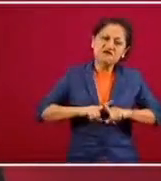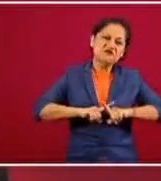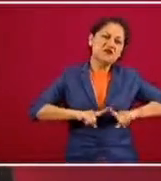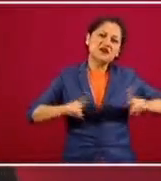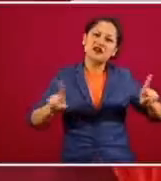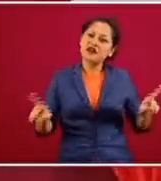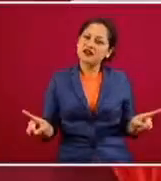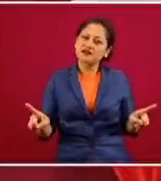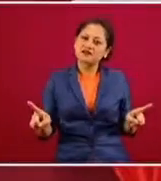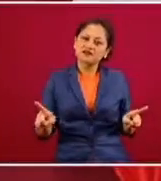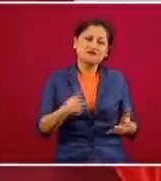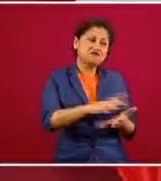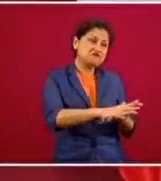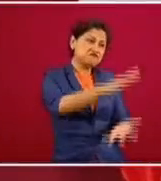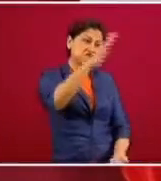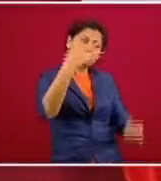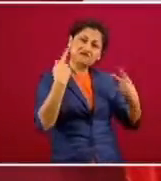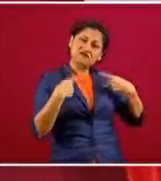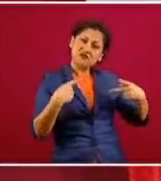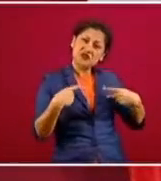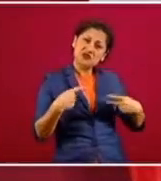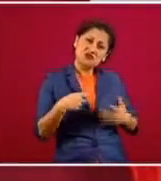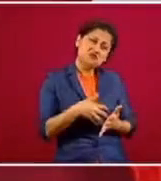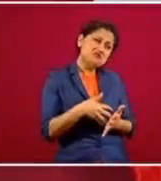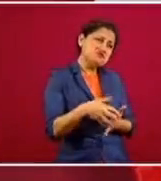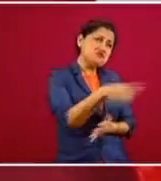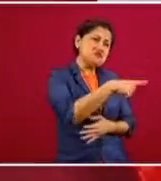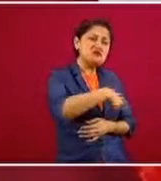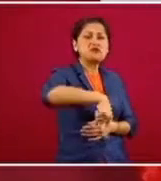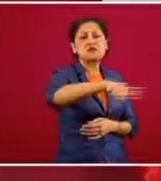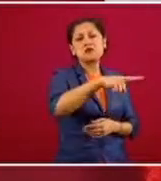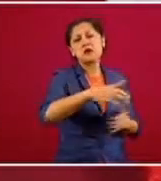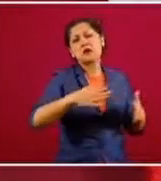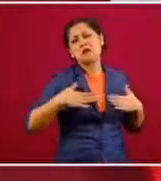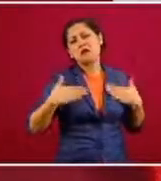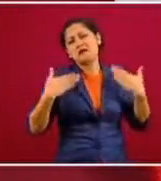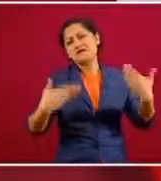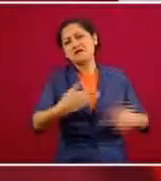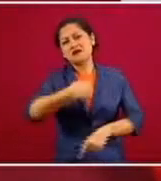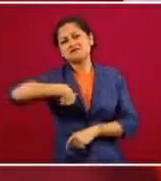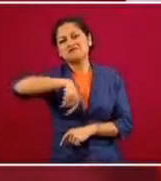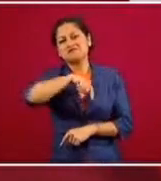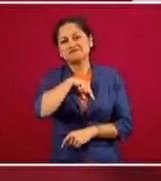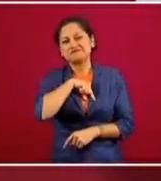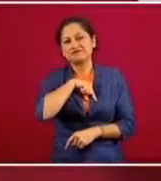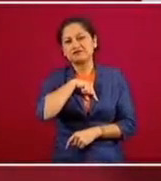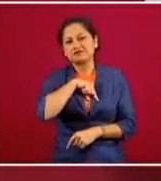les agradecemos su confianza. No les vamos a fallar,